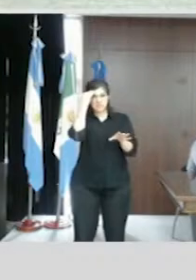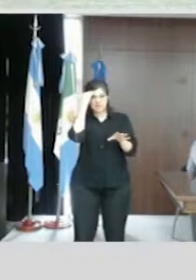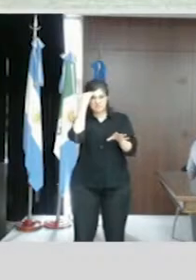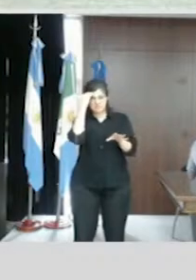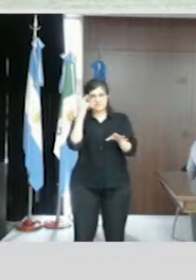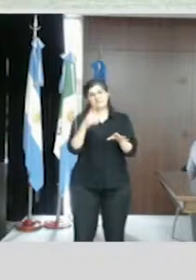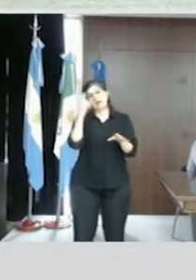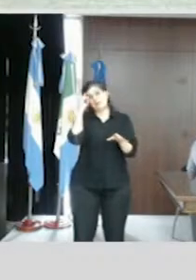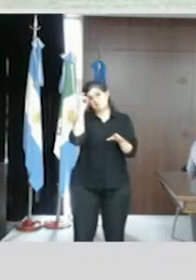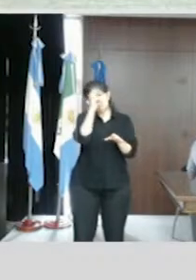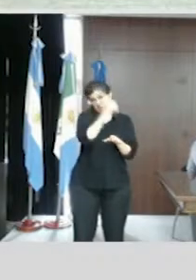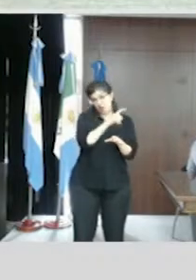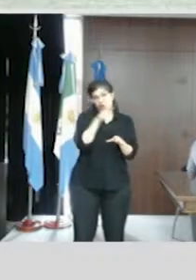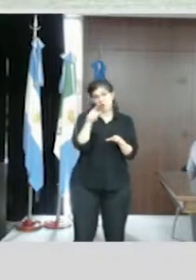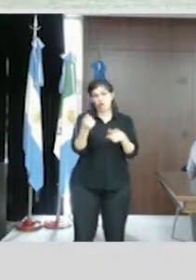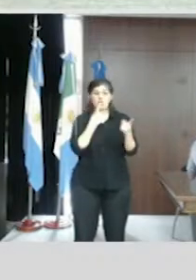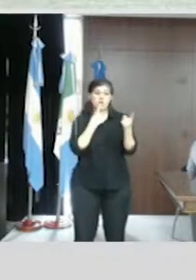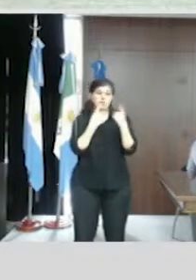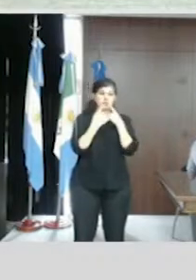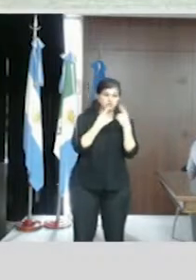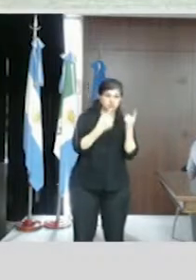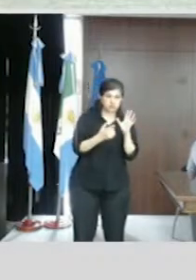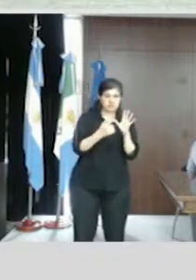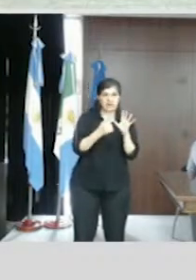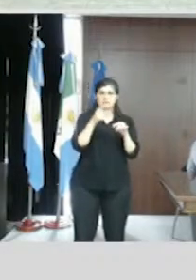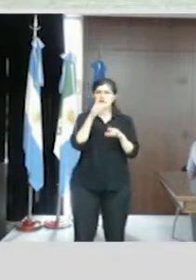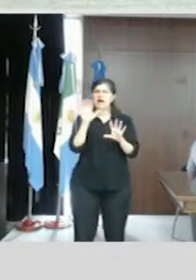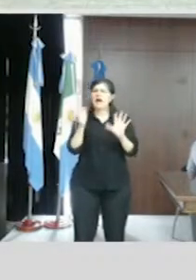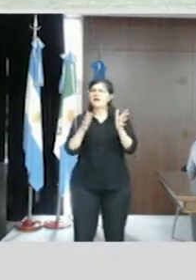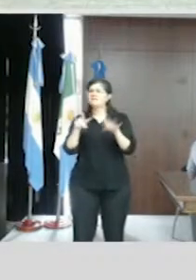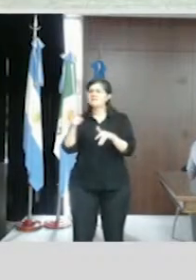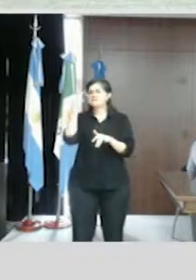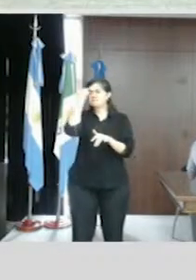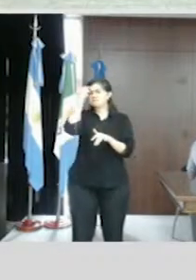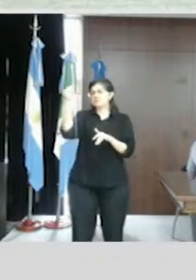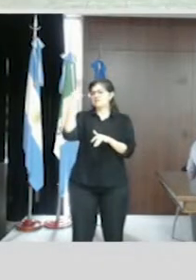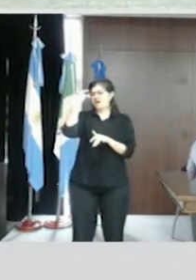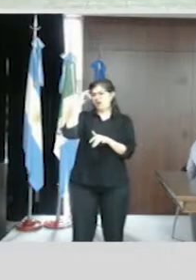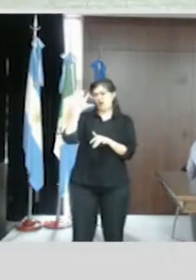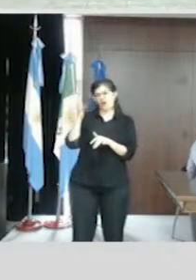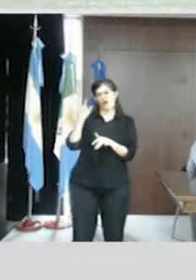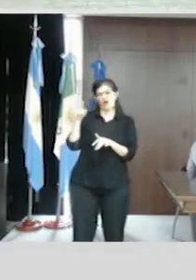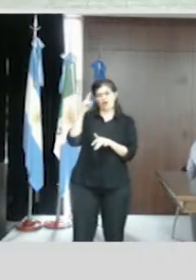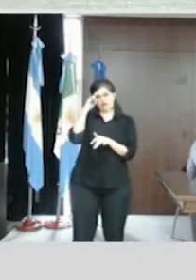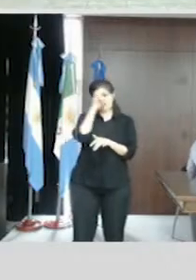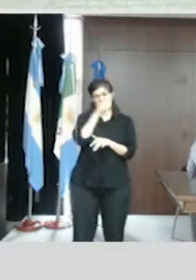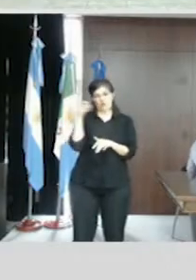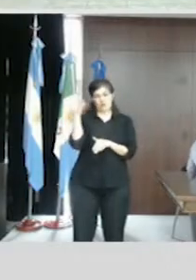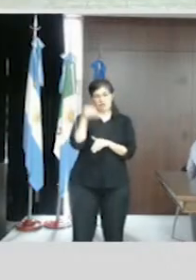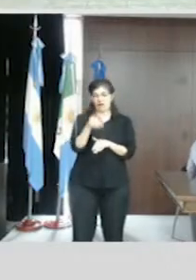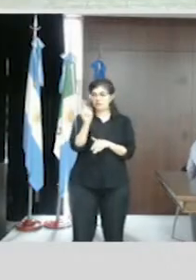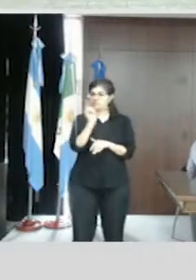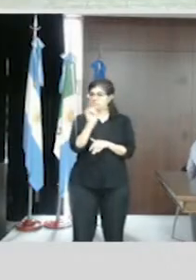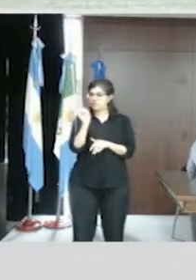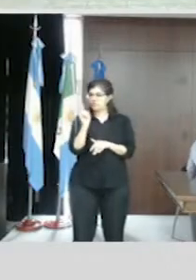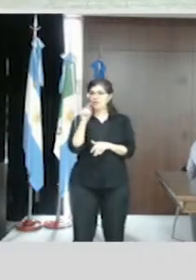significa que se está loco, como todavía hay un concepto errado. Todo lo contrario. Estos profesionales